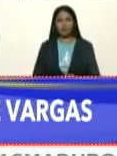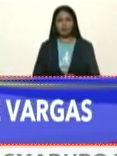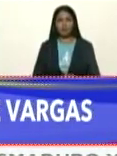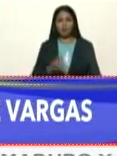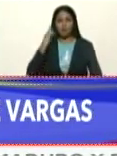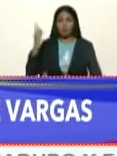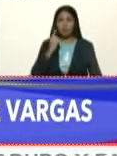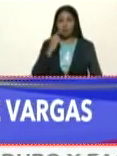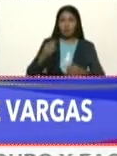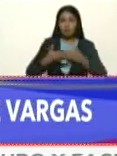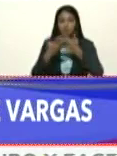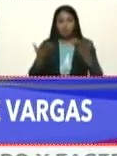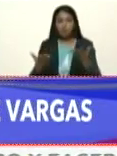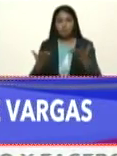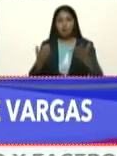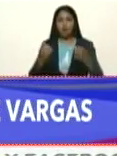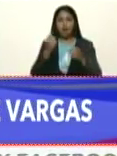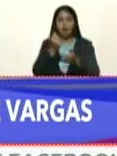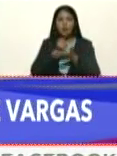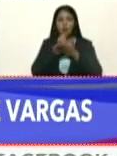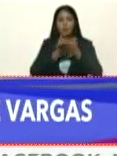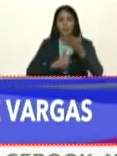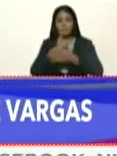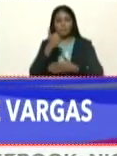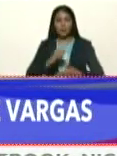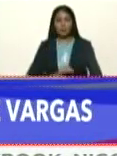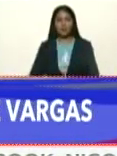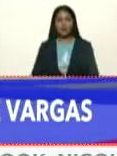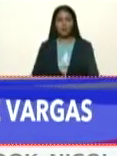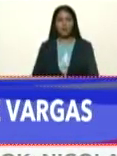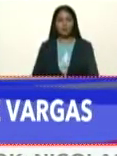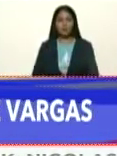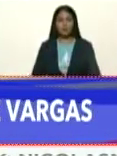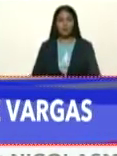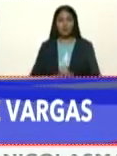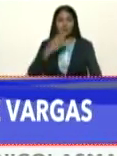a rendir nuestro tributo. Un tributo humilde,